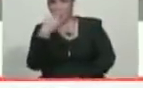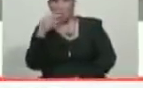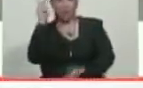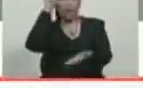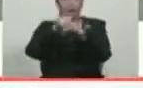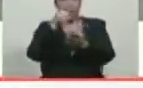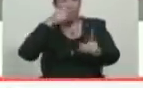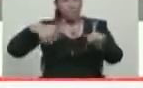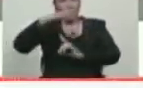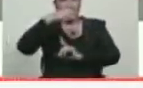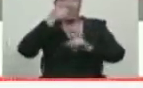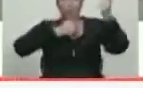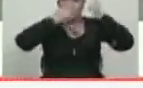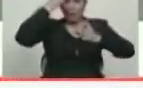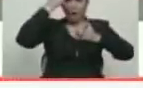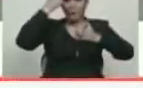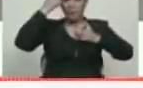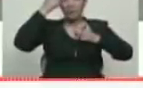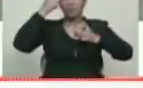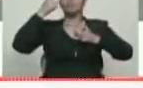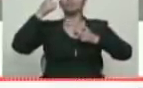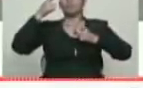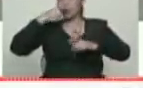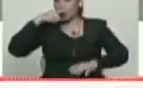con Hugo Chávez.